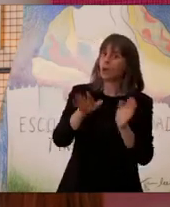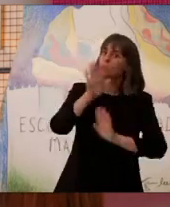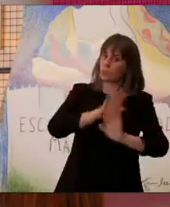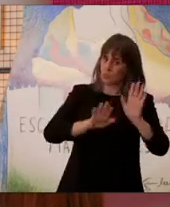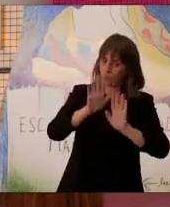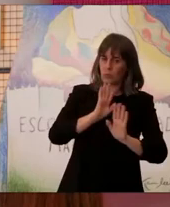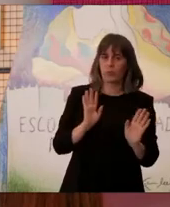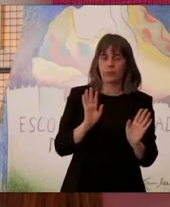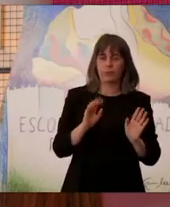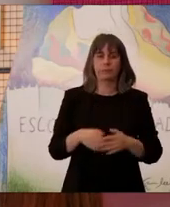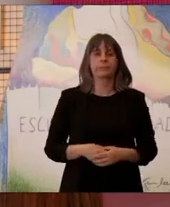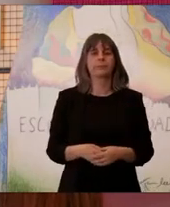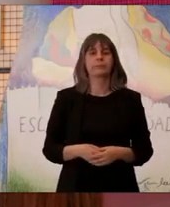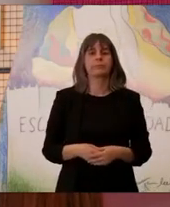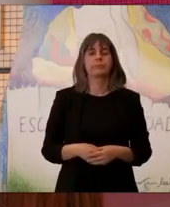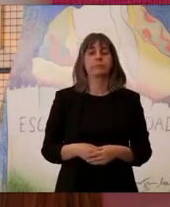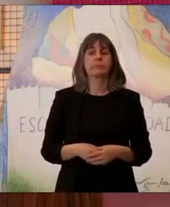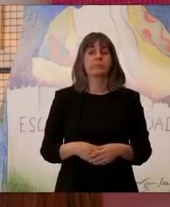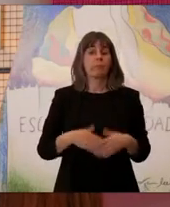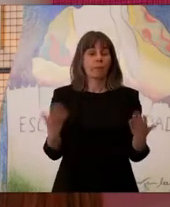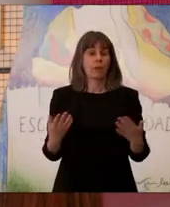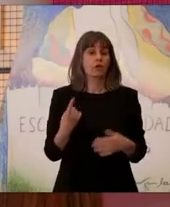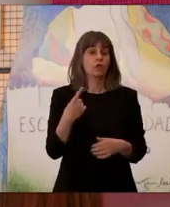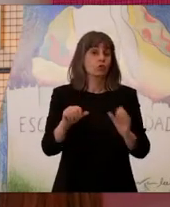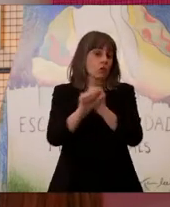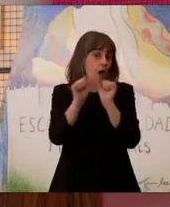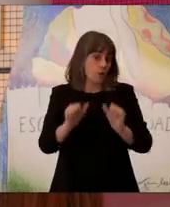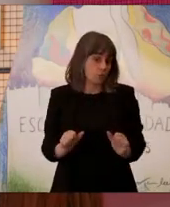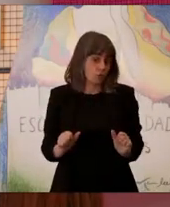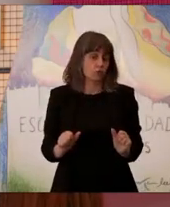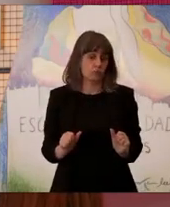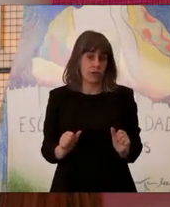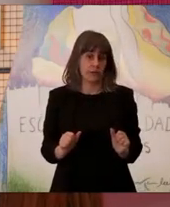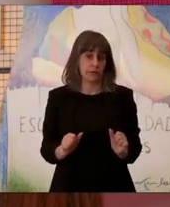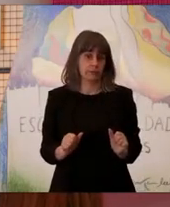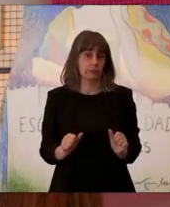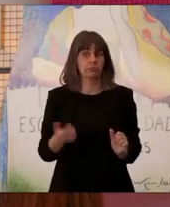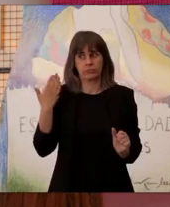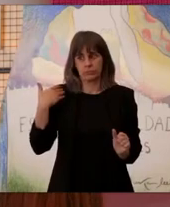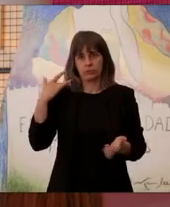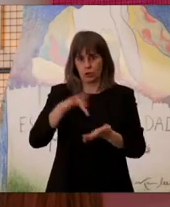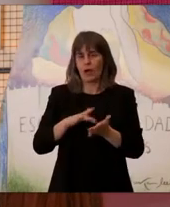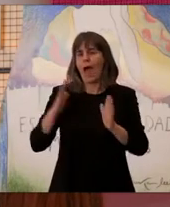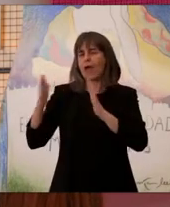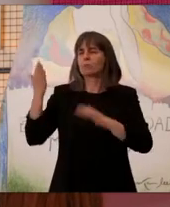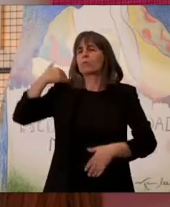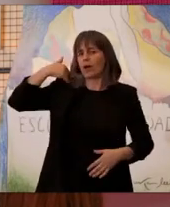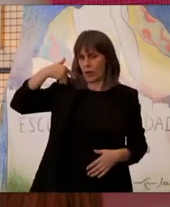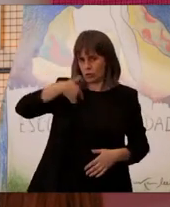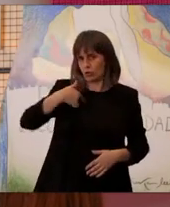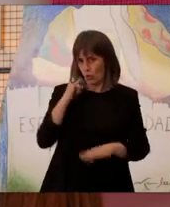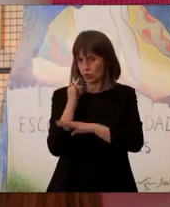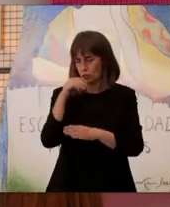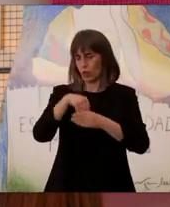entonces una manera como ser como se dio por lo menos en la época que yo estuve no sé cómo está ahora